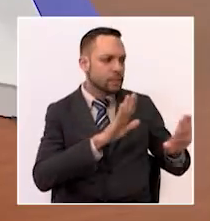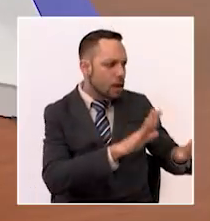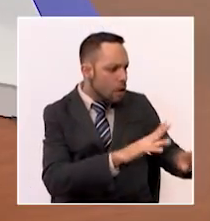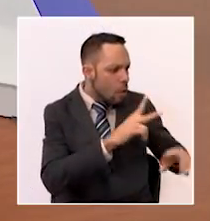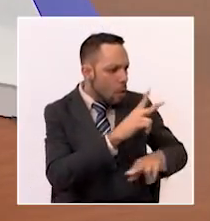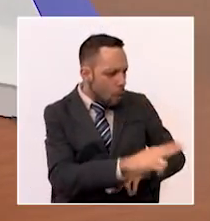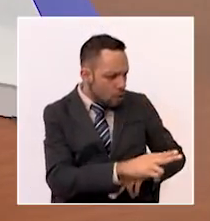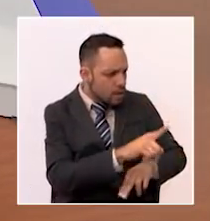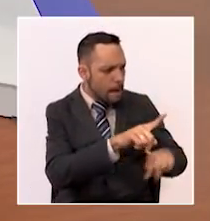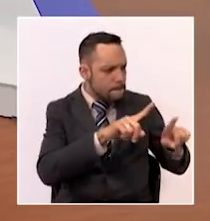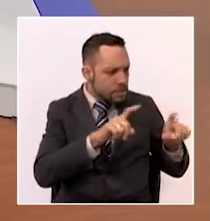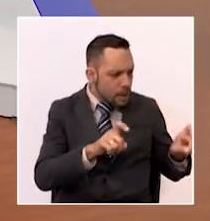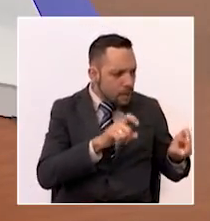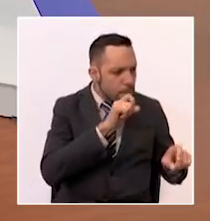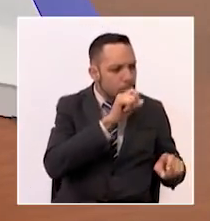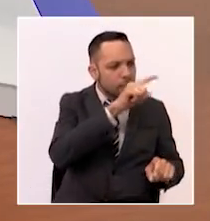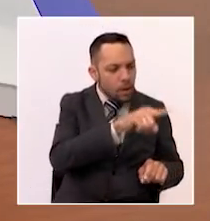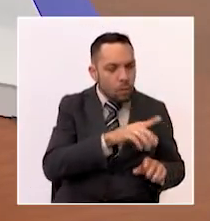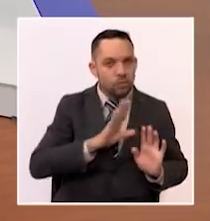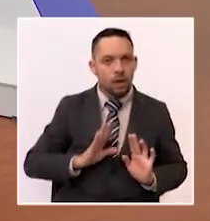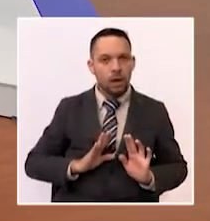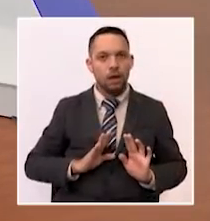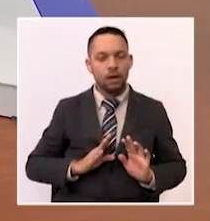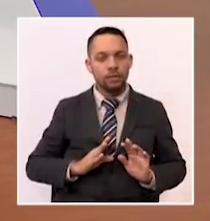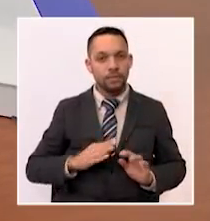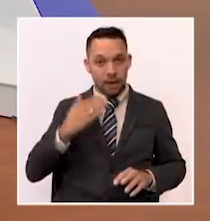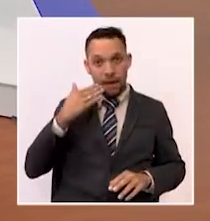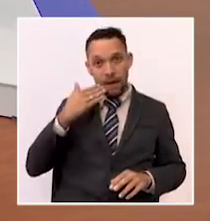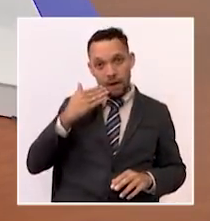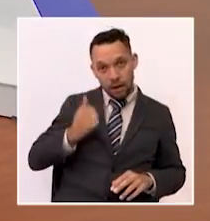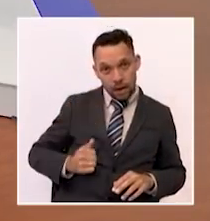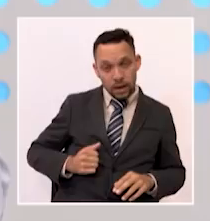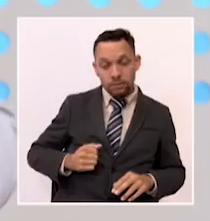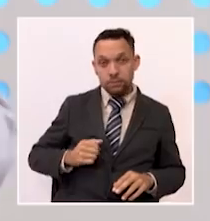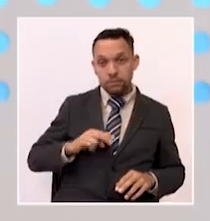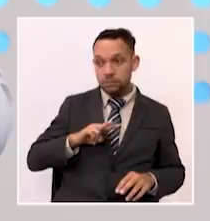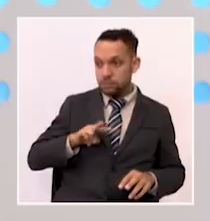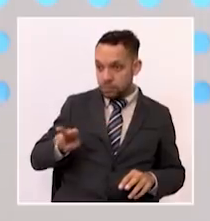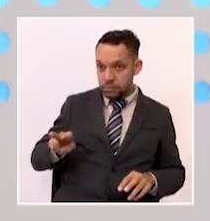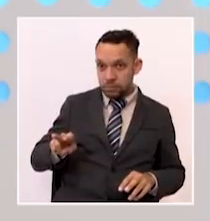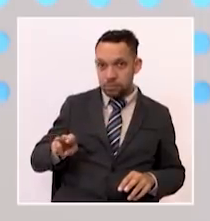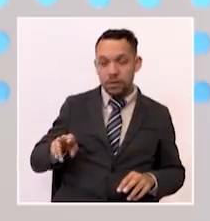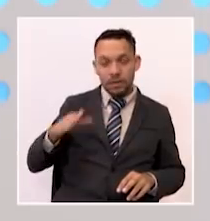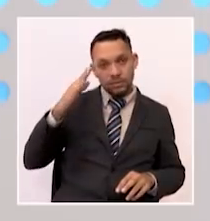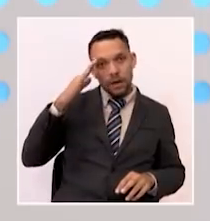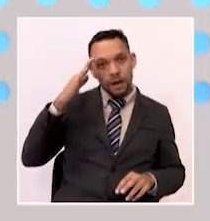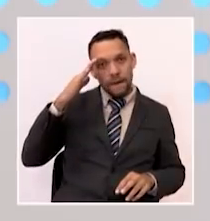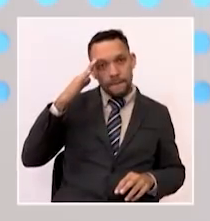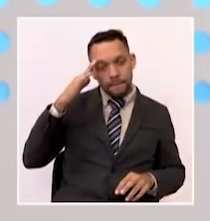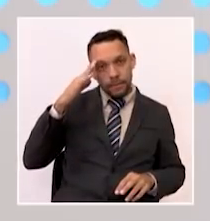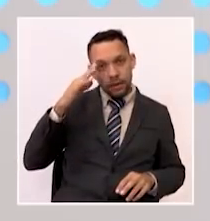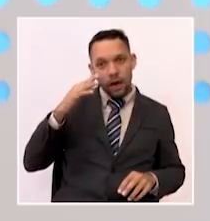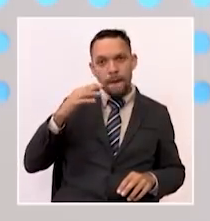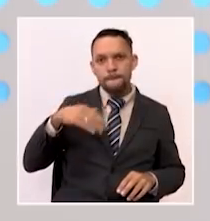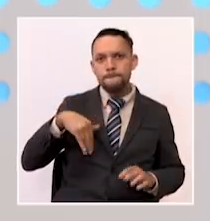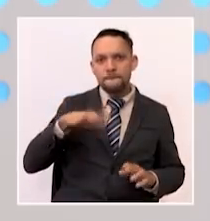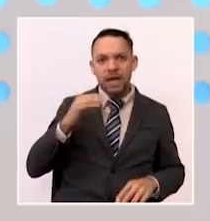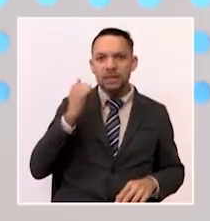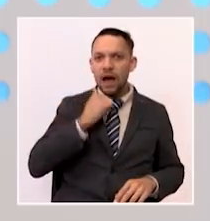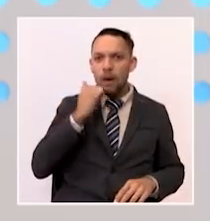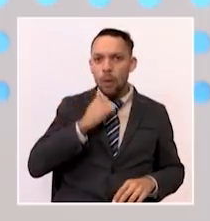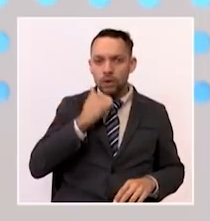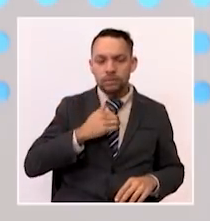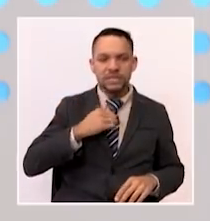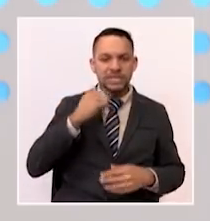común que las mujeres, al creer que están viendo esto que les está sucediendo, inclusive se echen más y más jabón. Sí,